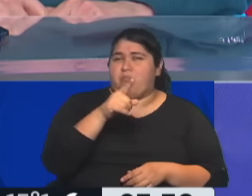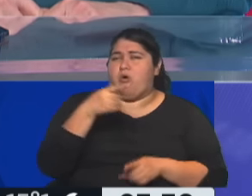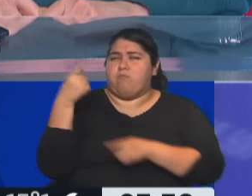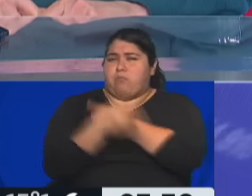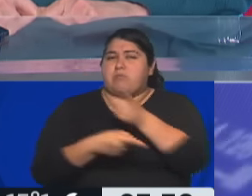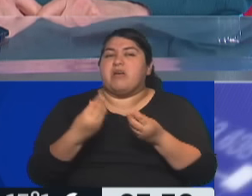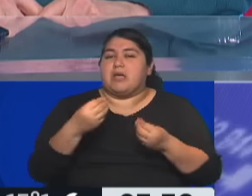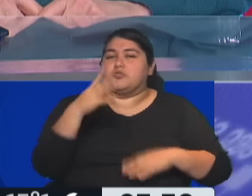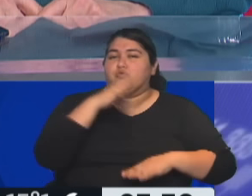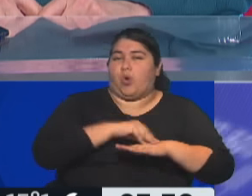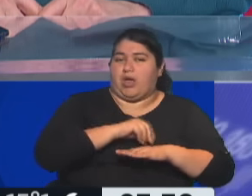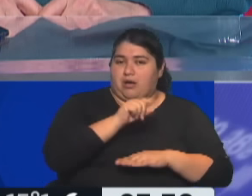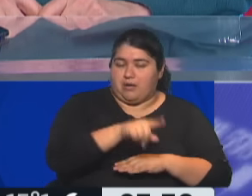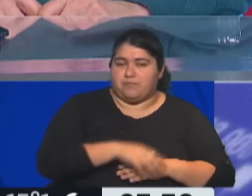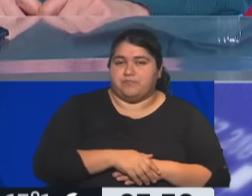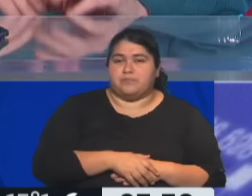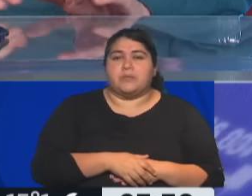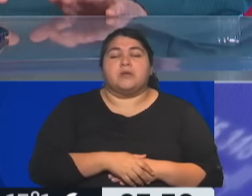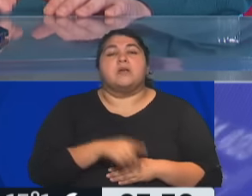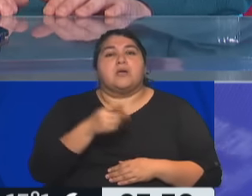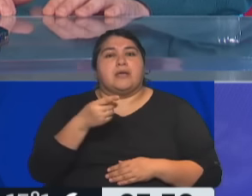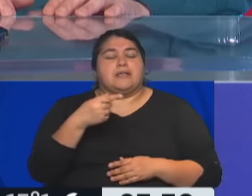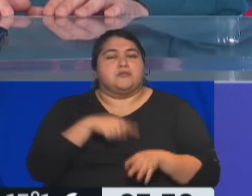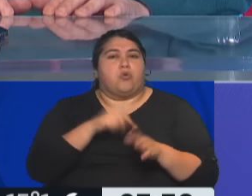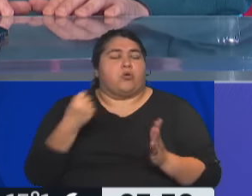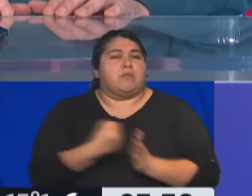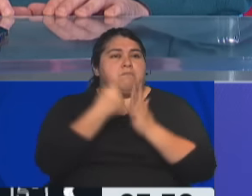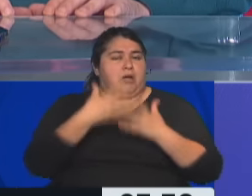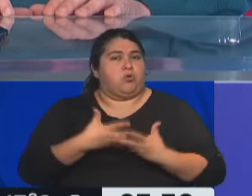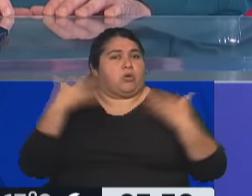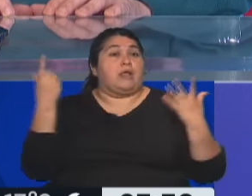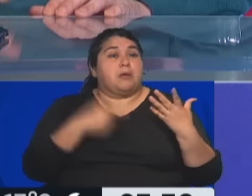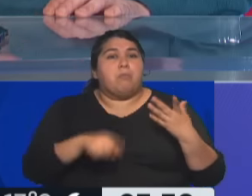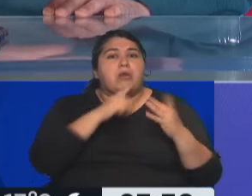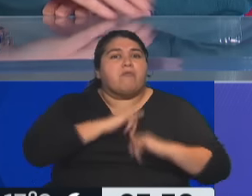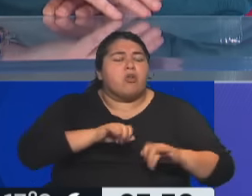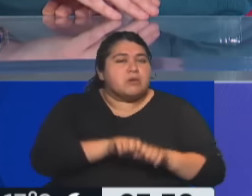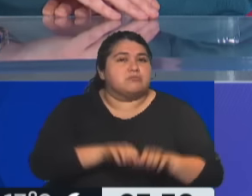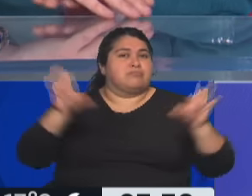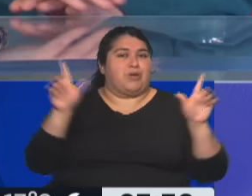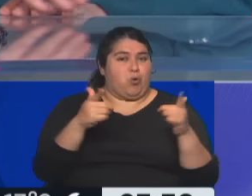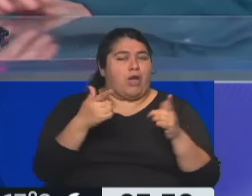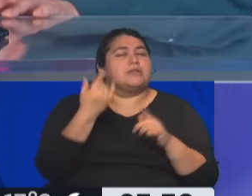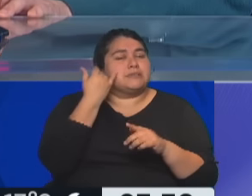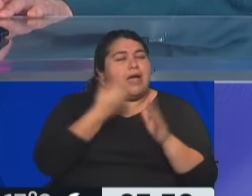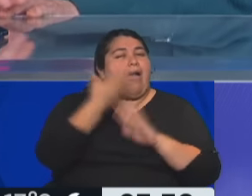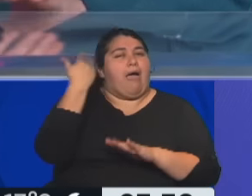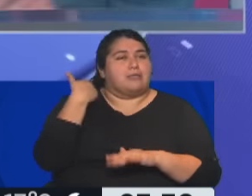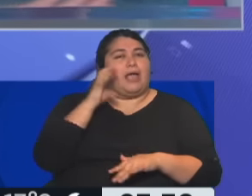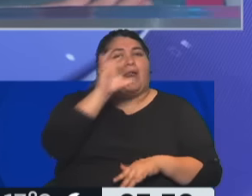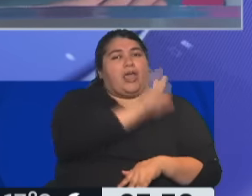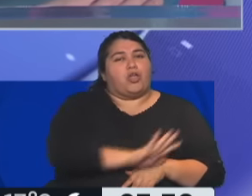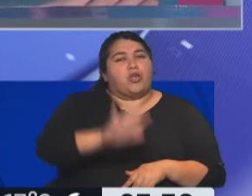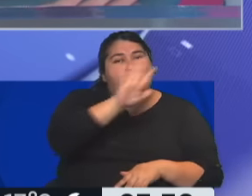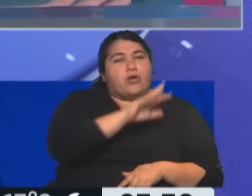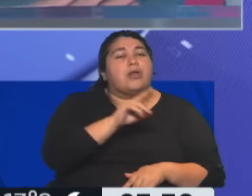que fue un golpe muy grande y que no tuvo mucha repercusión, pero que ya tenía antecedentes en las regiones de